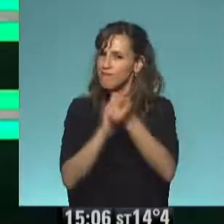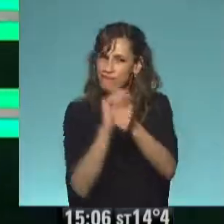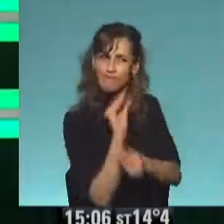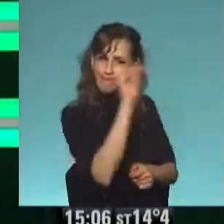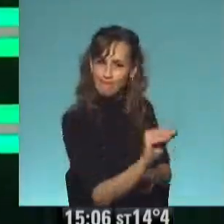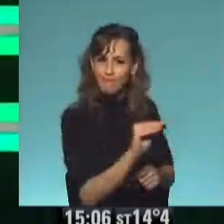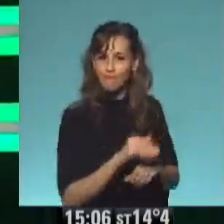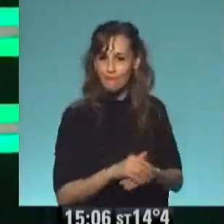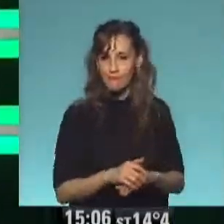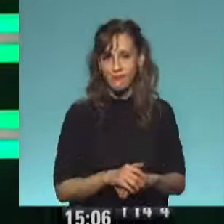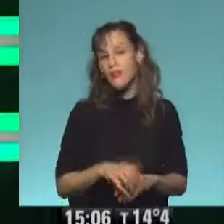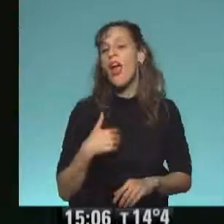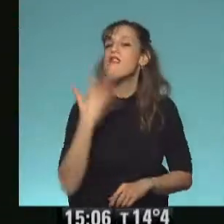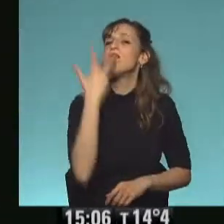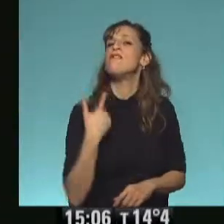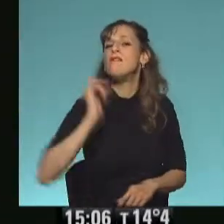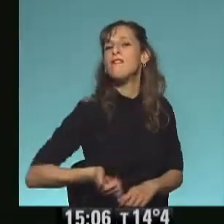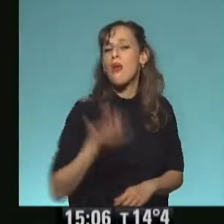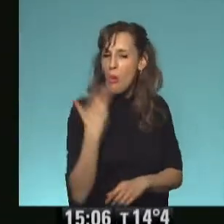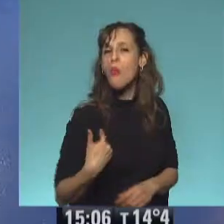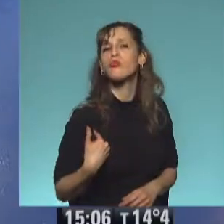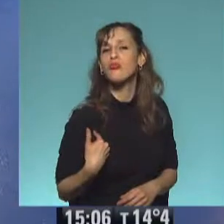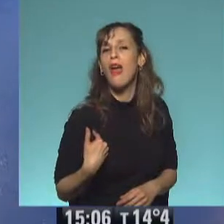vos podés me gustan los peros